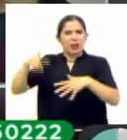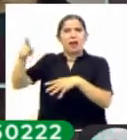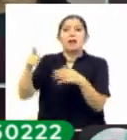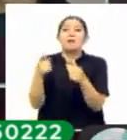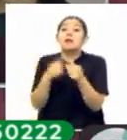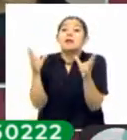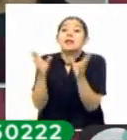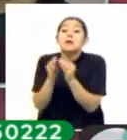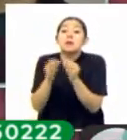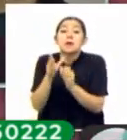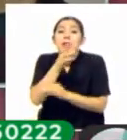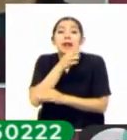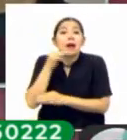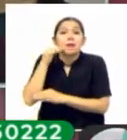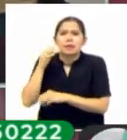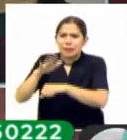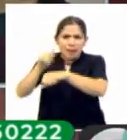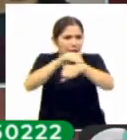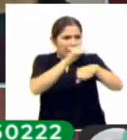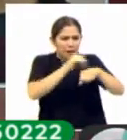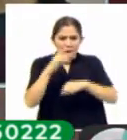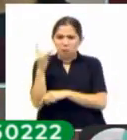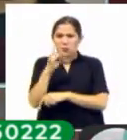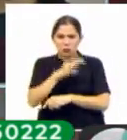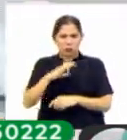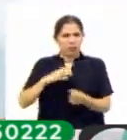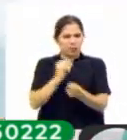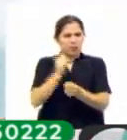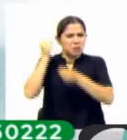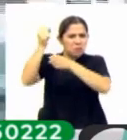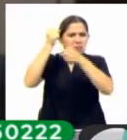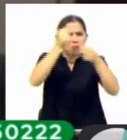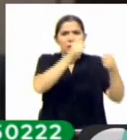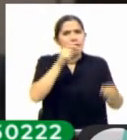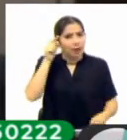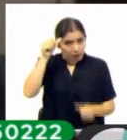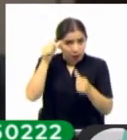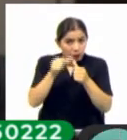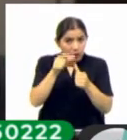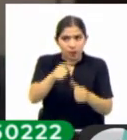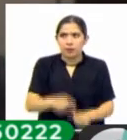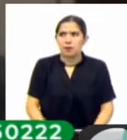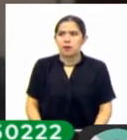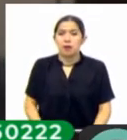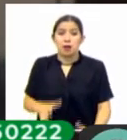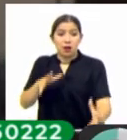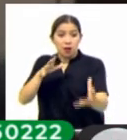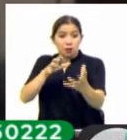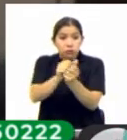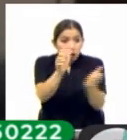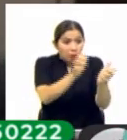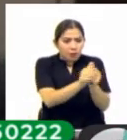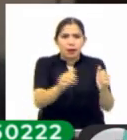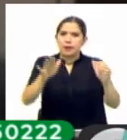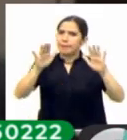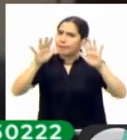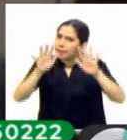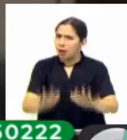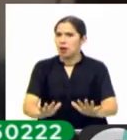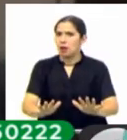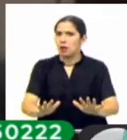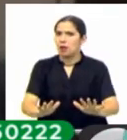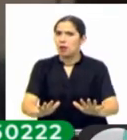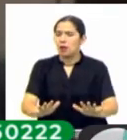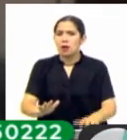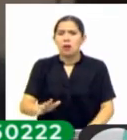de Mesa, llamó a todos los movimientos cívicos a nivel nacional a movilizarse. Que bajen el tono de la violencia, que finalmente